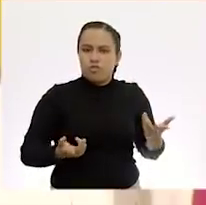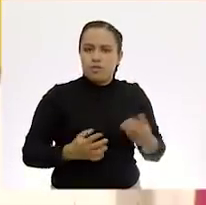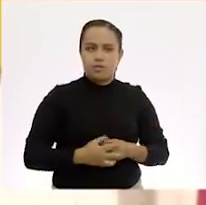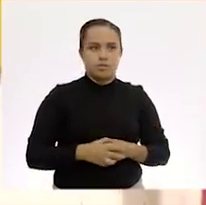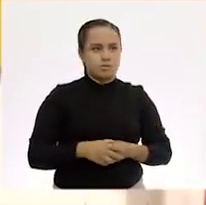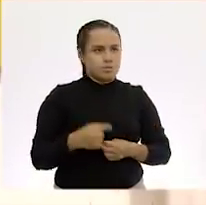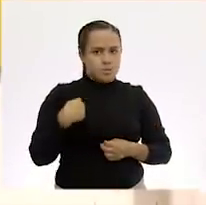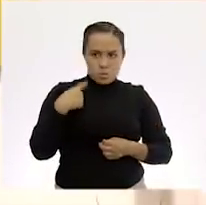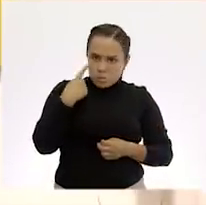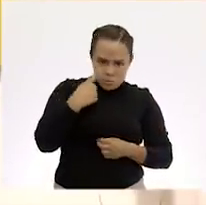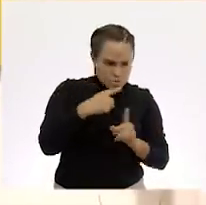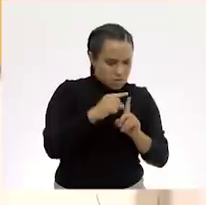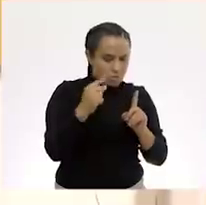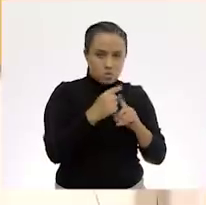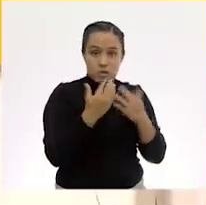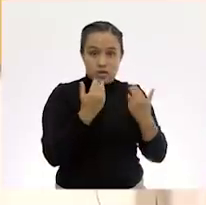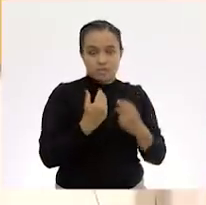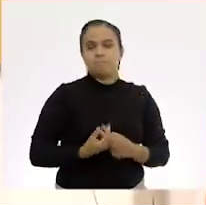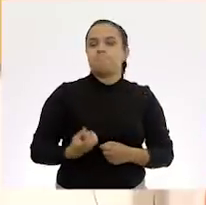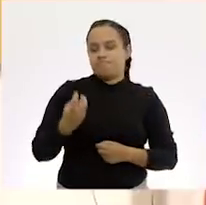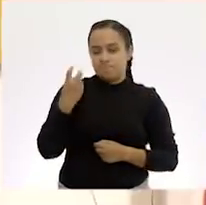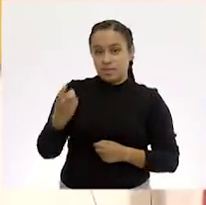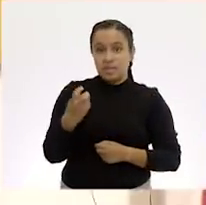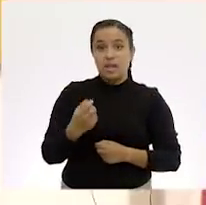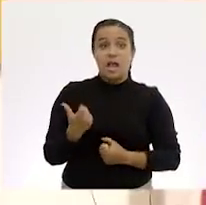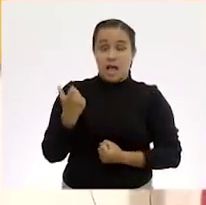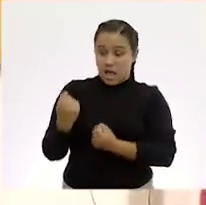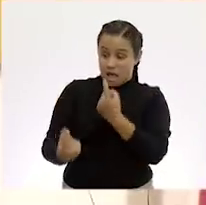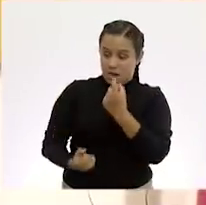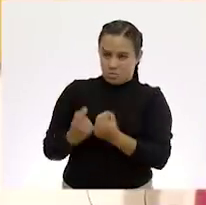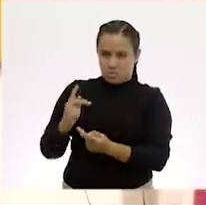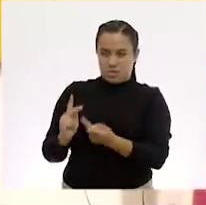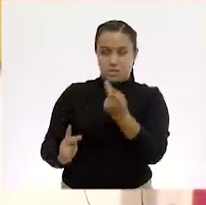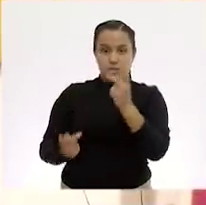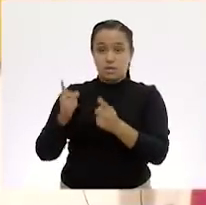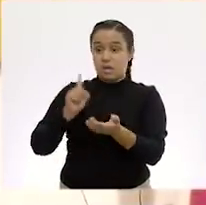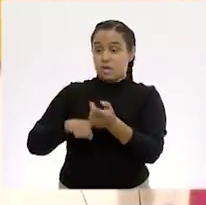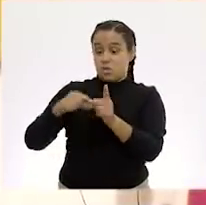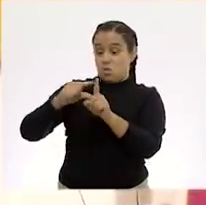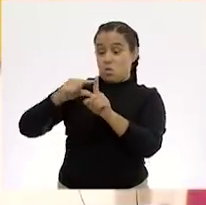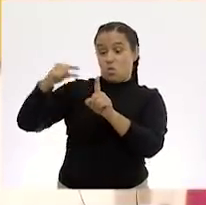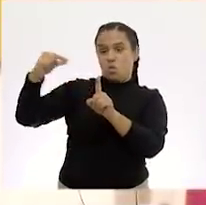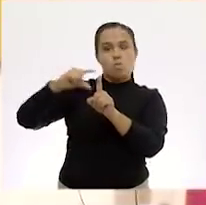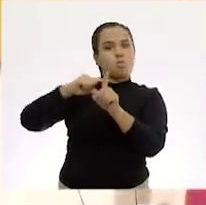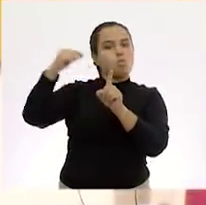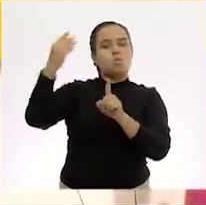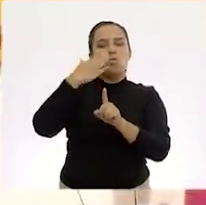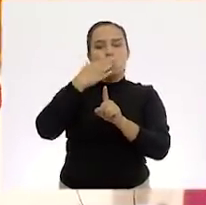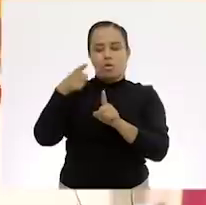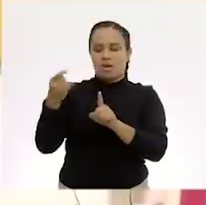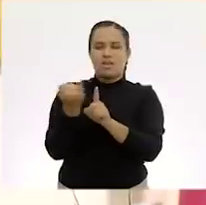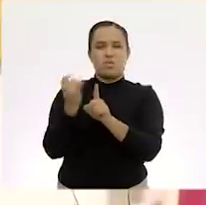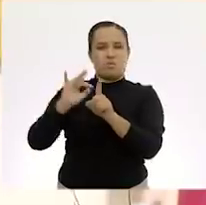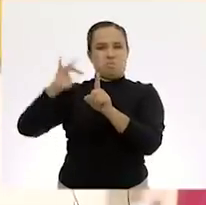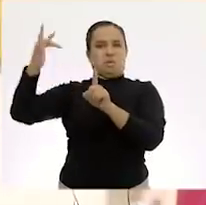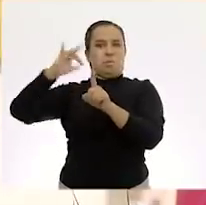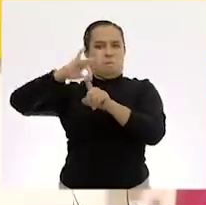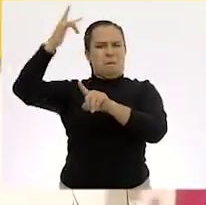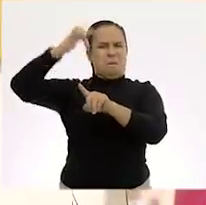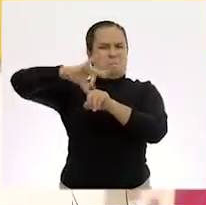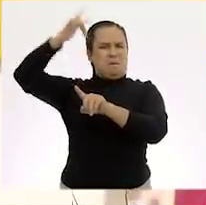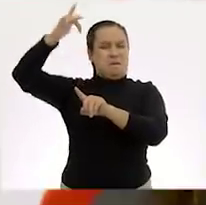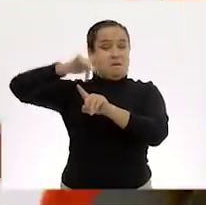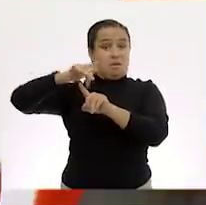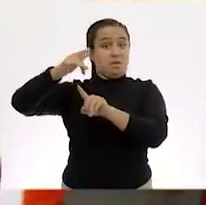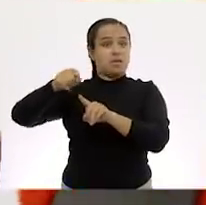No veo hojas. Exactamente, Ruth. Hay algunas plantas que no tienen hojas, como los cactus. En este caso, los